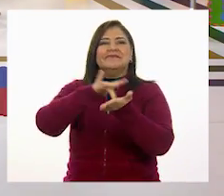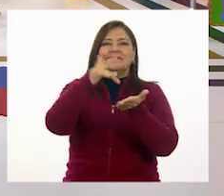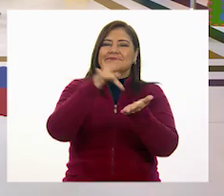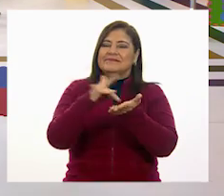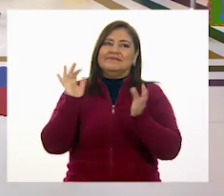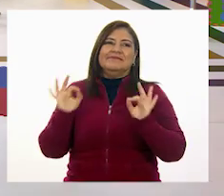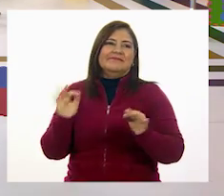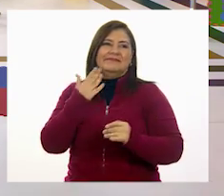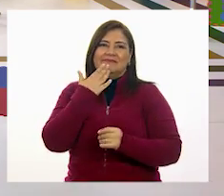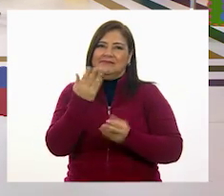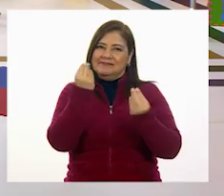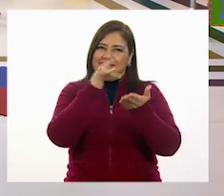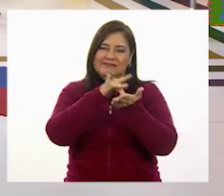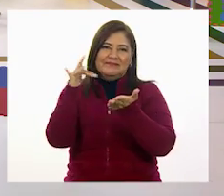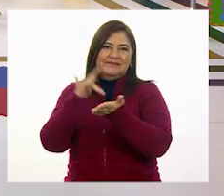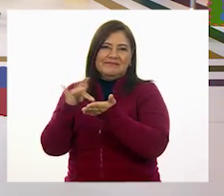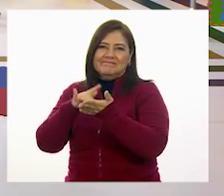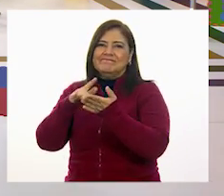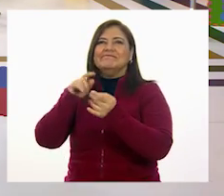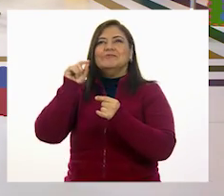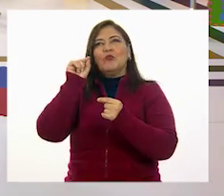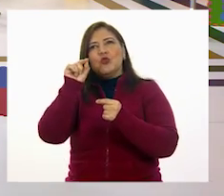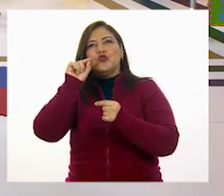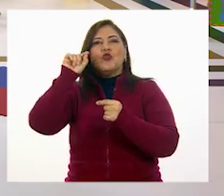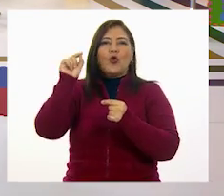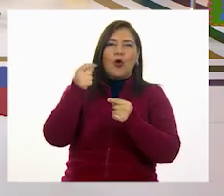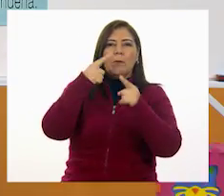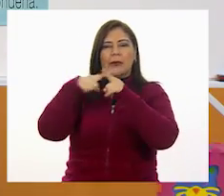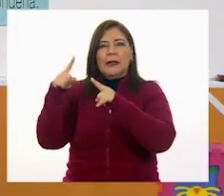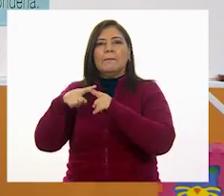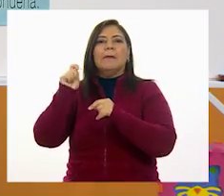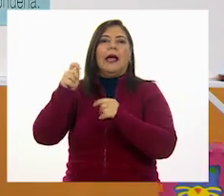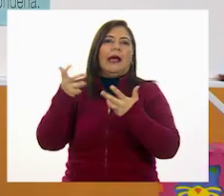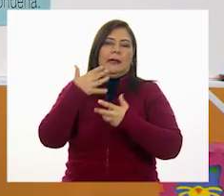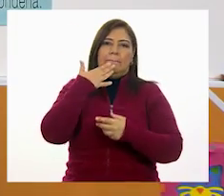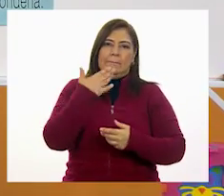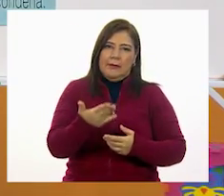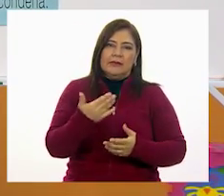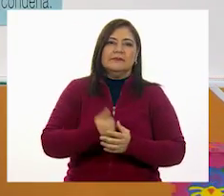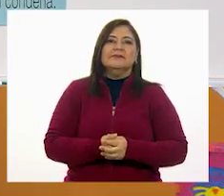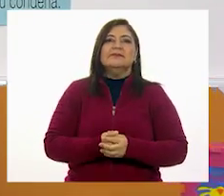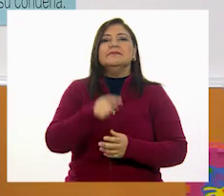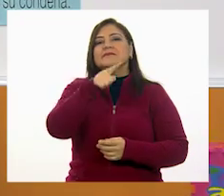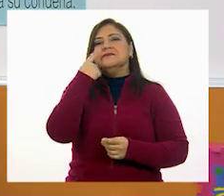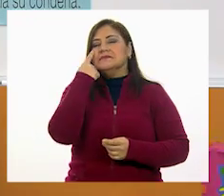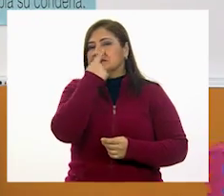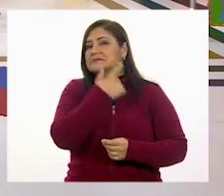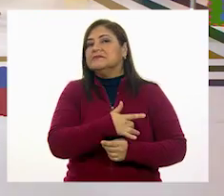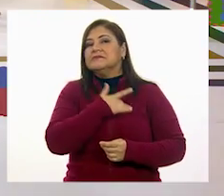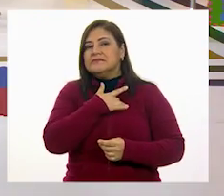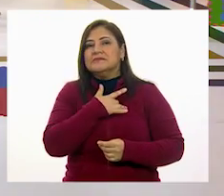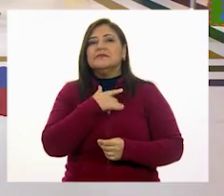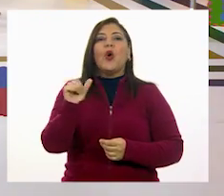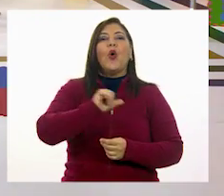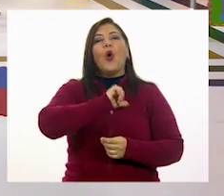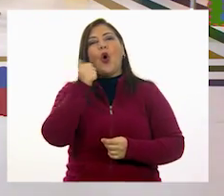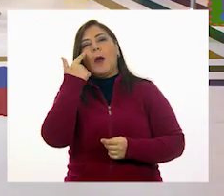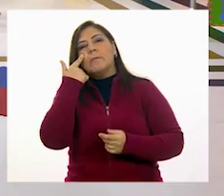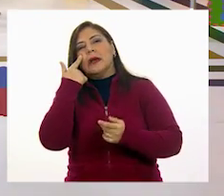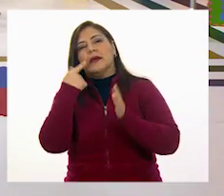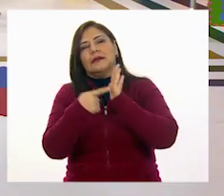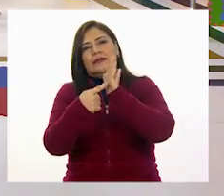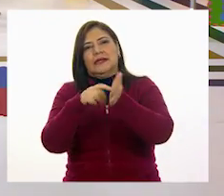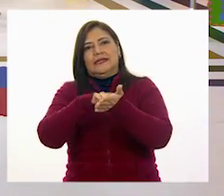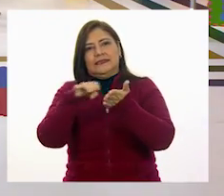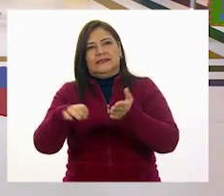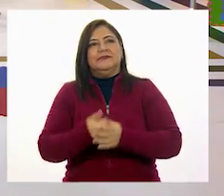Gracias. Muchas gracias, signos de puntuación, porque estamos haciéndolo bastante bien. ¿Qué les parece si hacemos otro ejemplo?